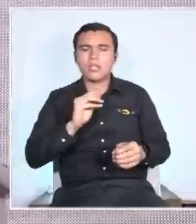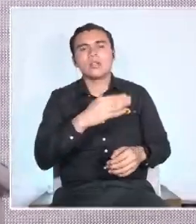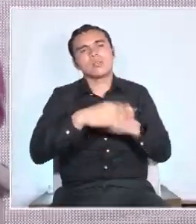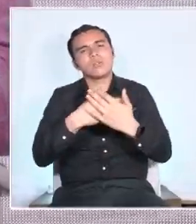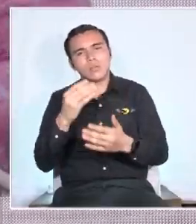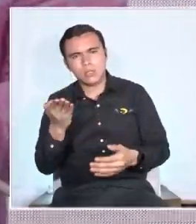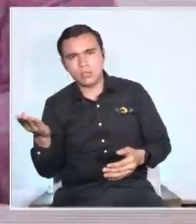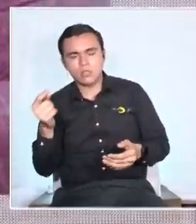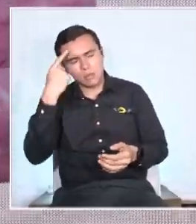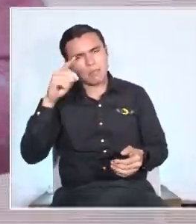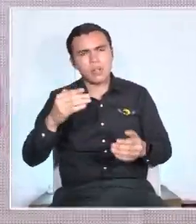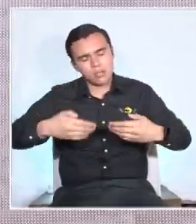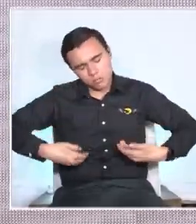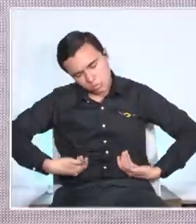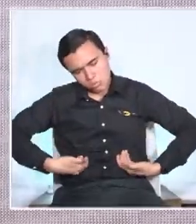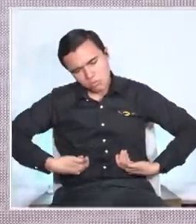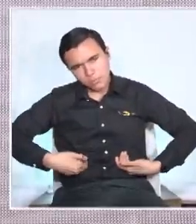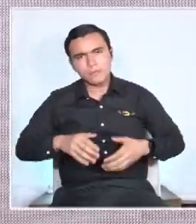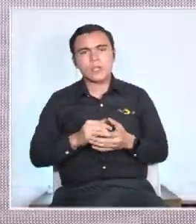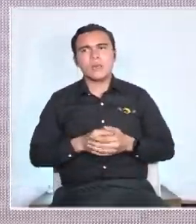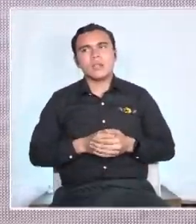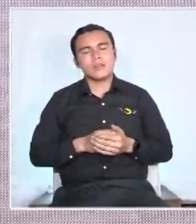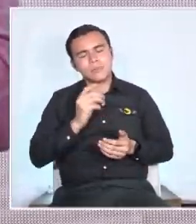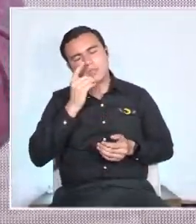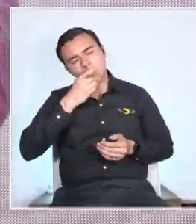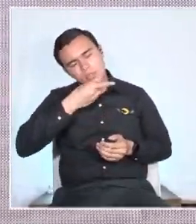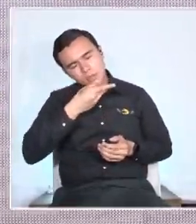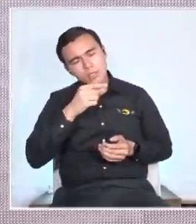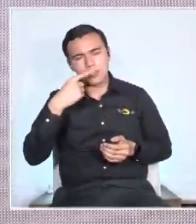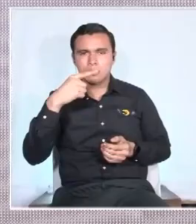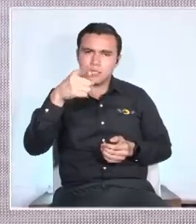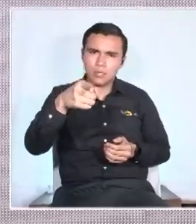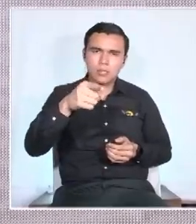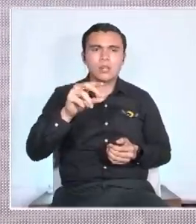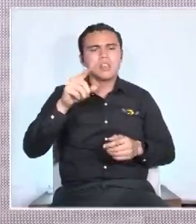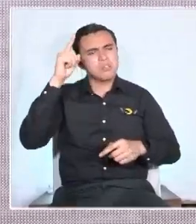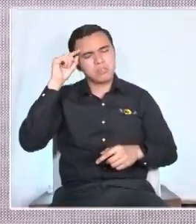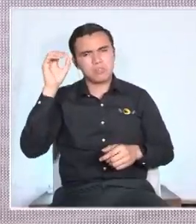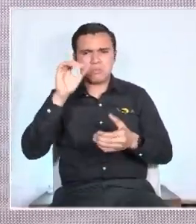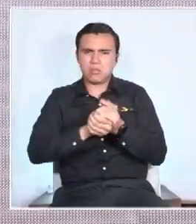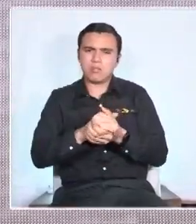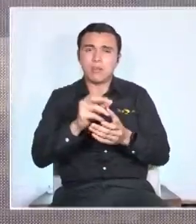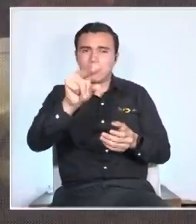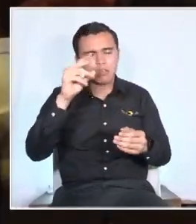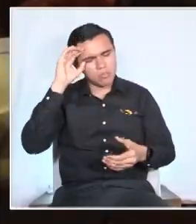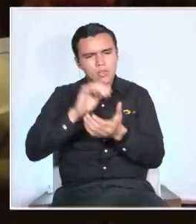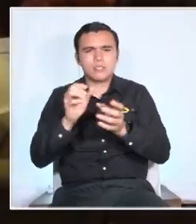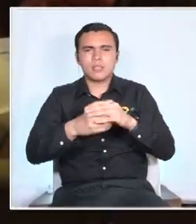cosas para desanimarte, para decirte: no creas en Dios, ya no vayas a la